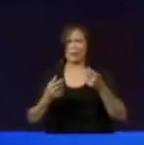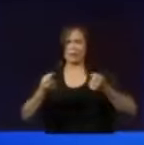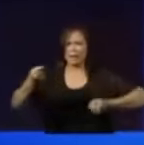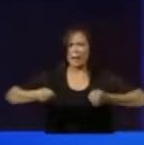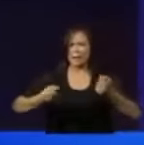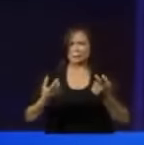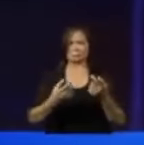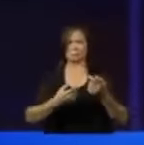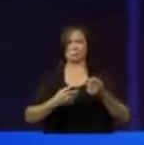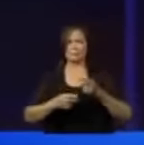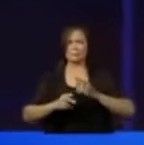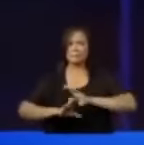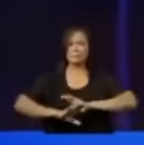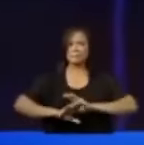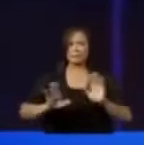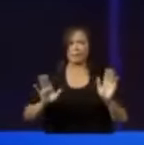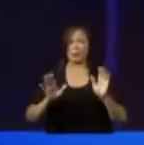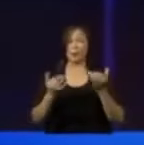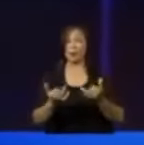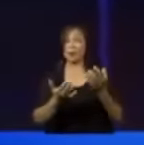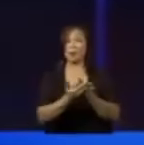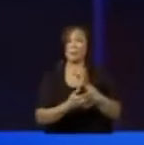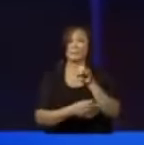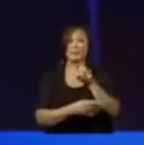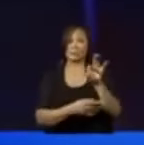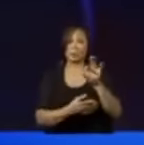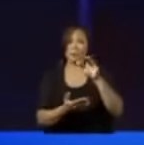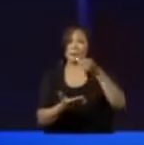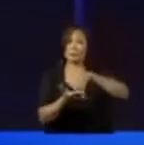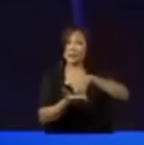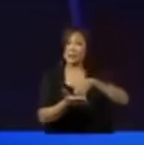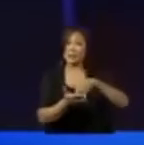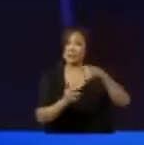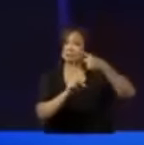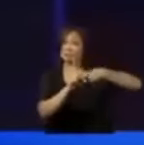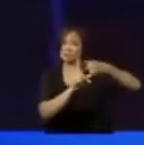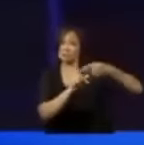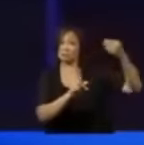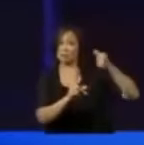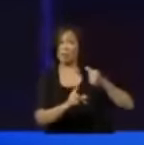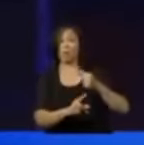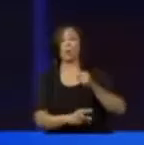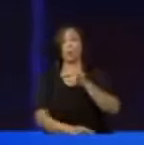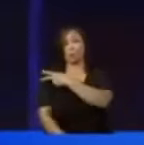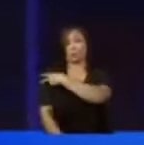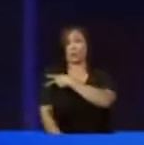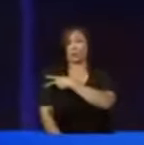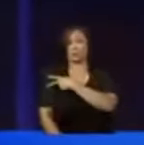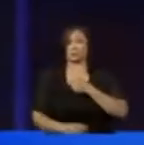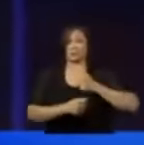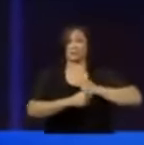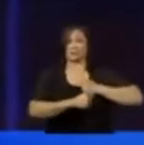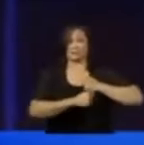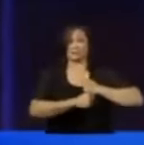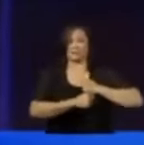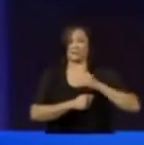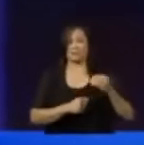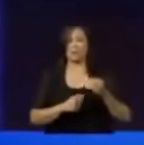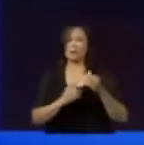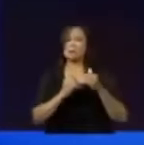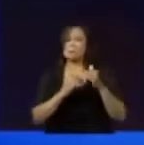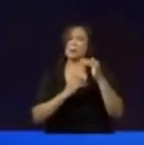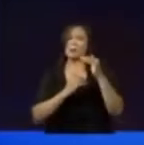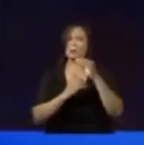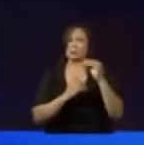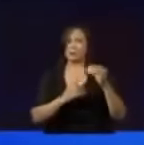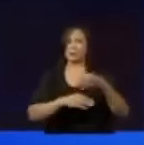y ganan hoy 29,000 pesos un raso de las Fuerzas Armadas, un poco